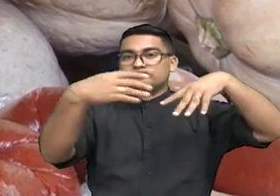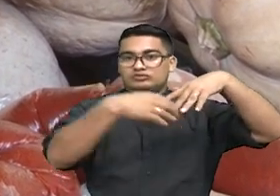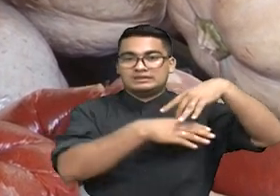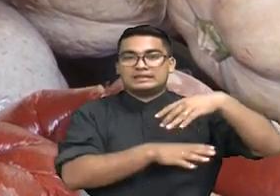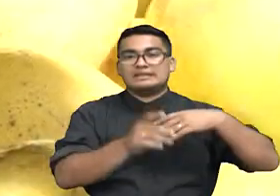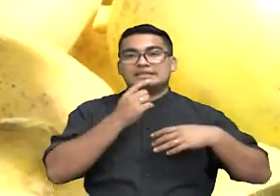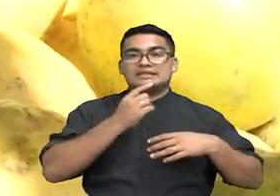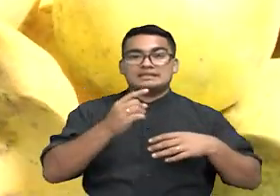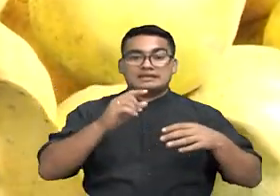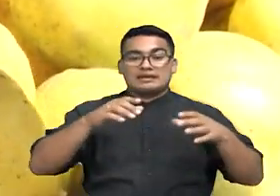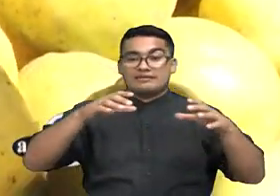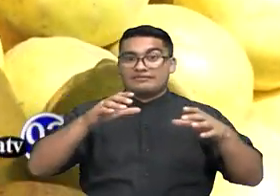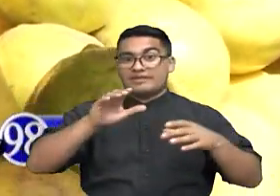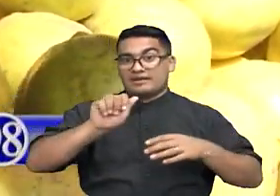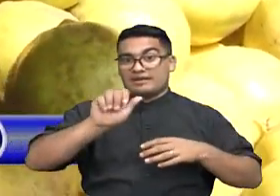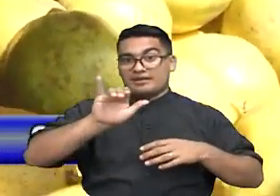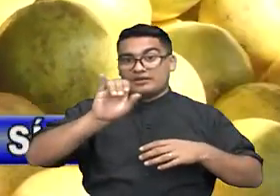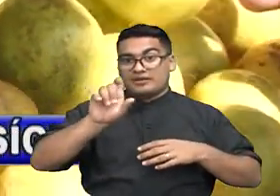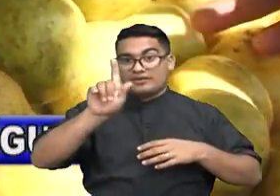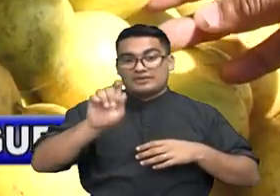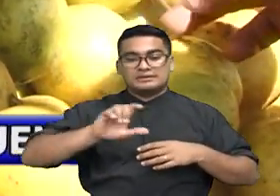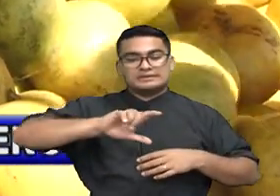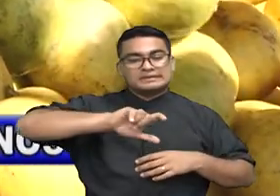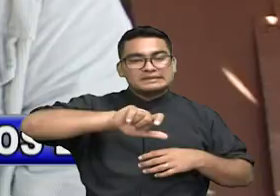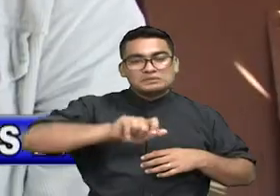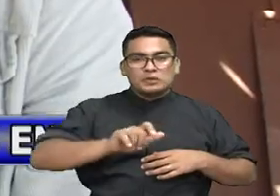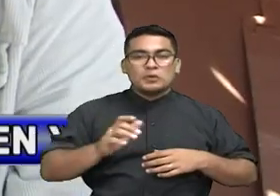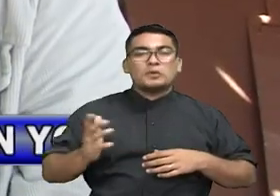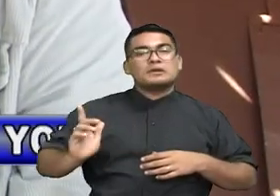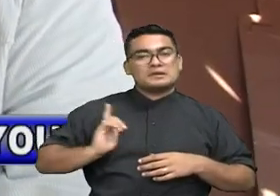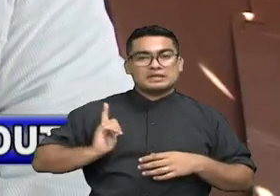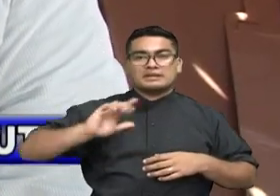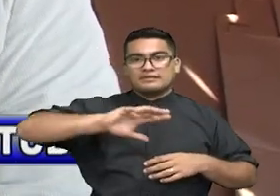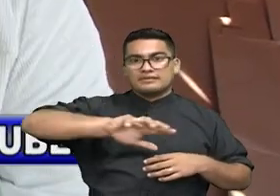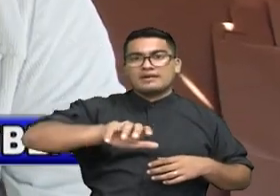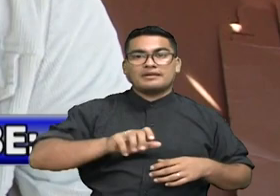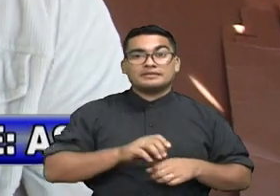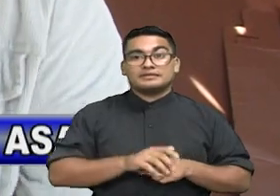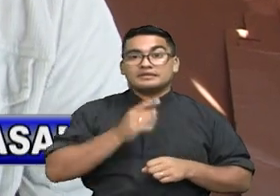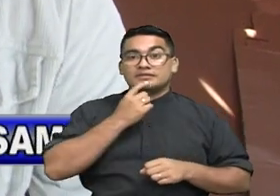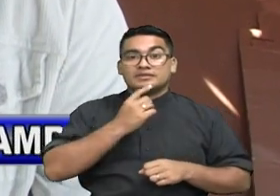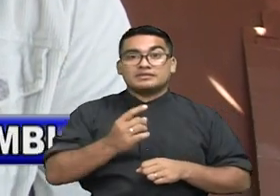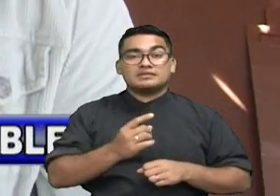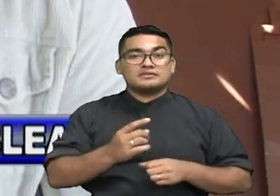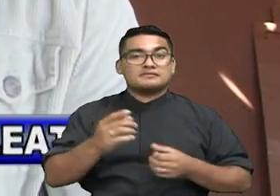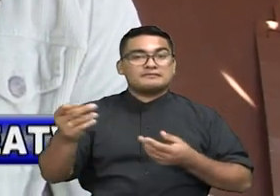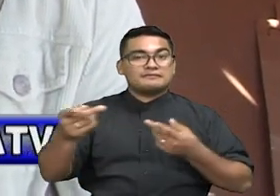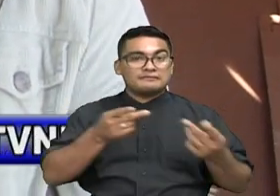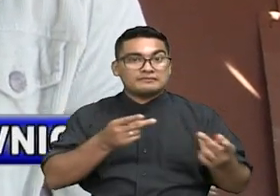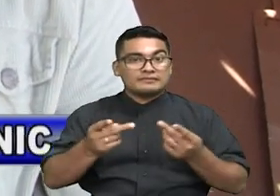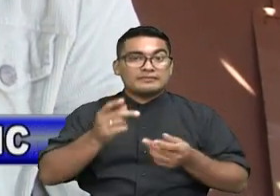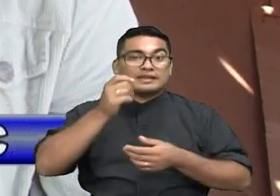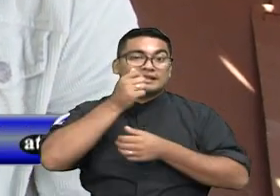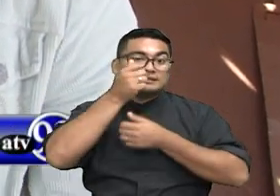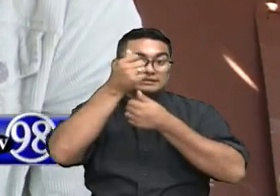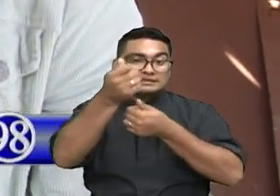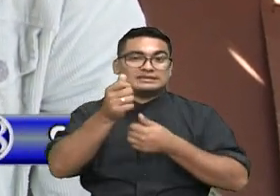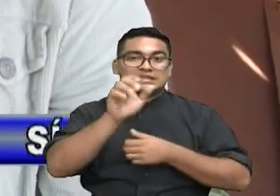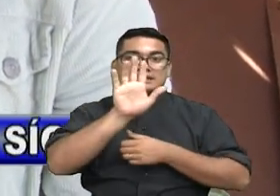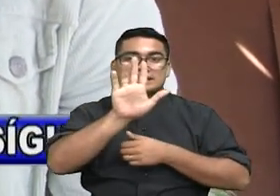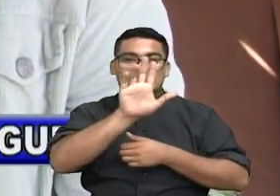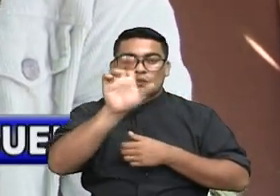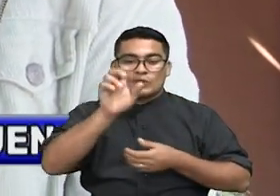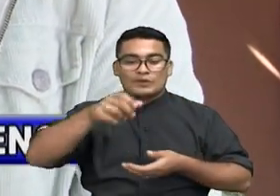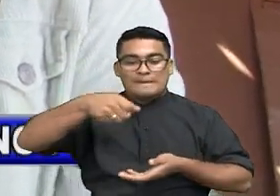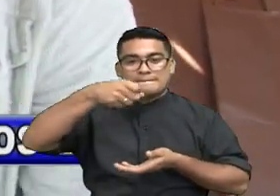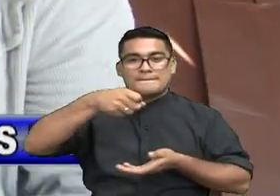ayote, limones dulces y naranjas. Estamos feriando la caña, cuesta 5 córdoba la bolsa